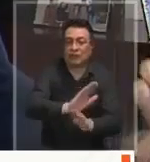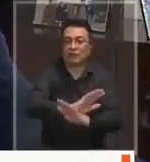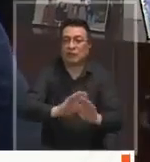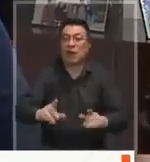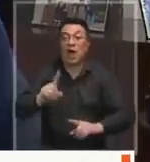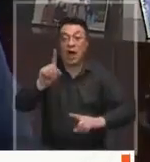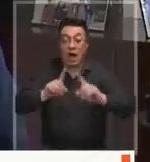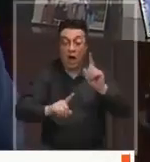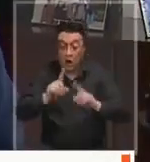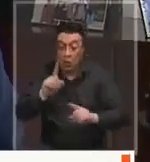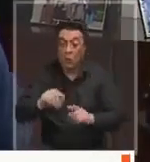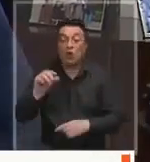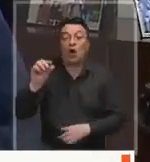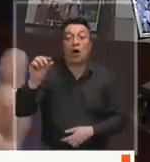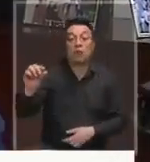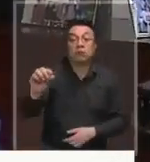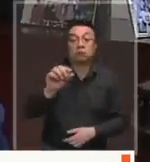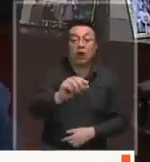lugares con poca